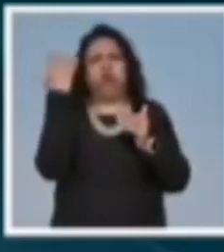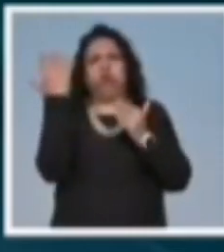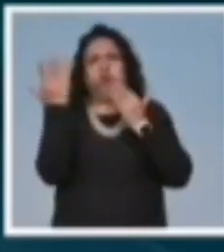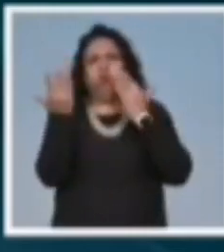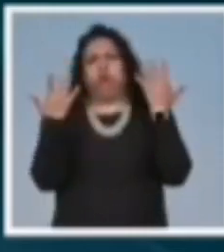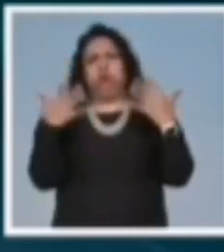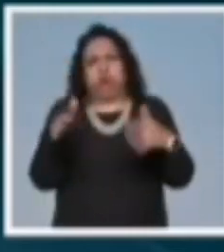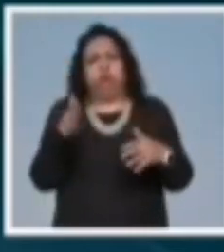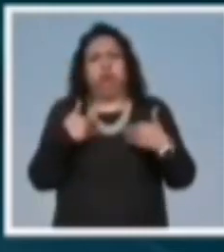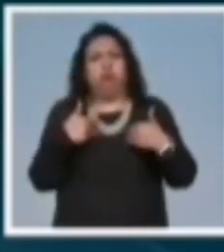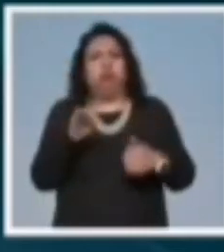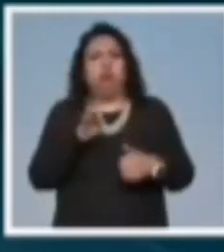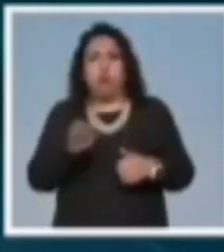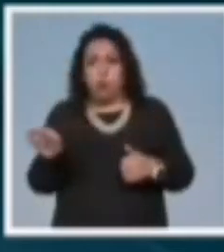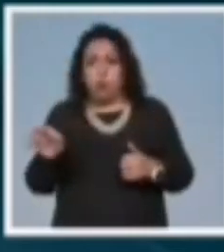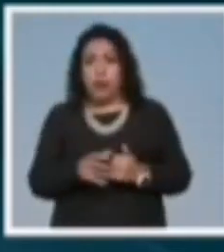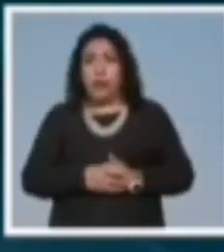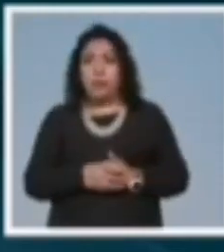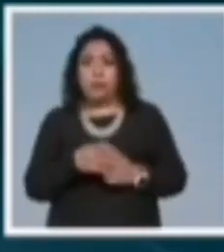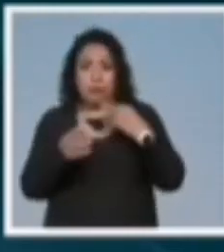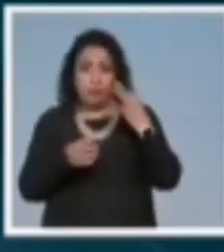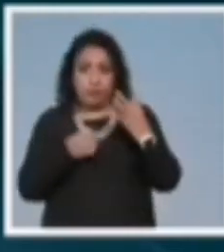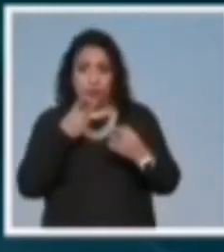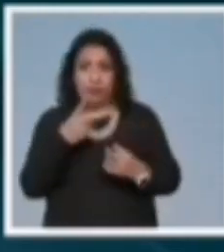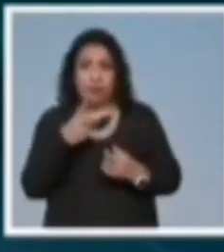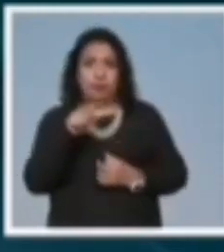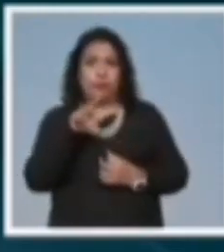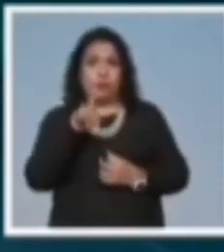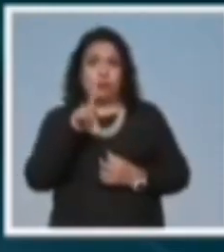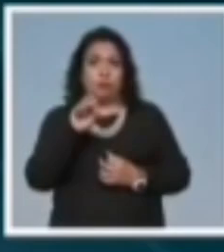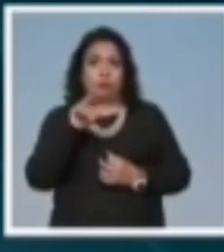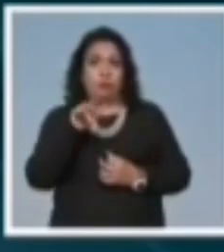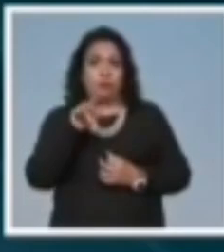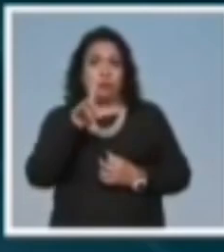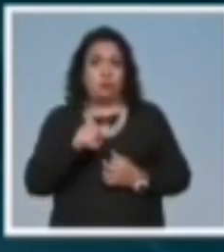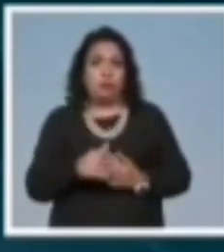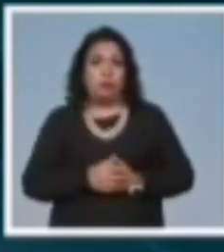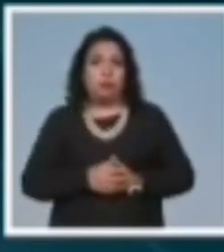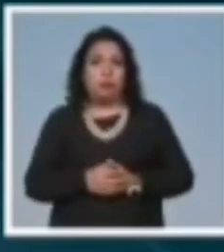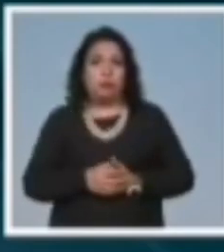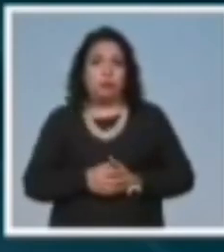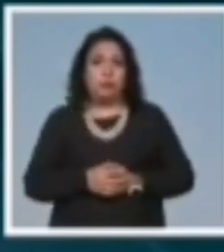el mayor grado de estudios. Noticias 22, Alberto Aranda.